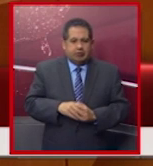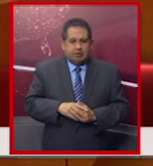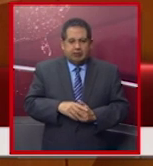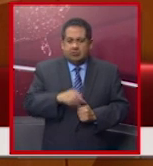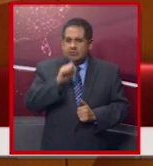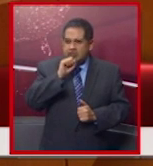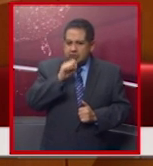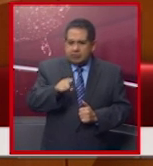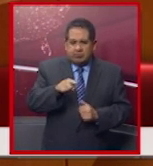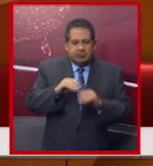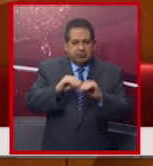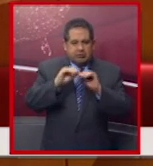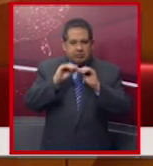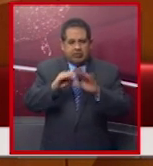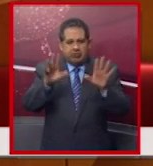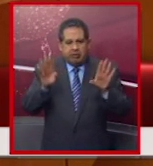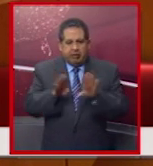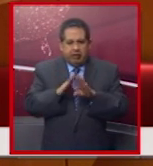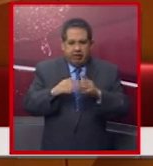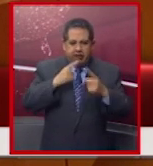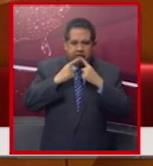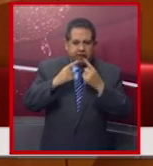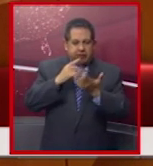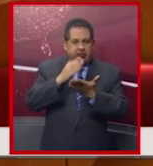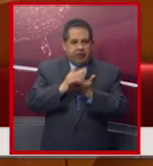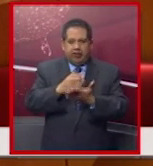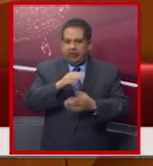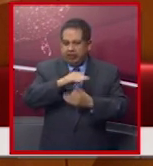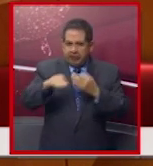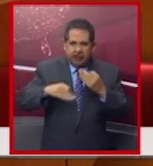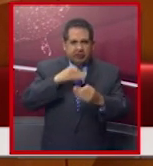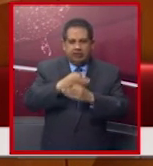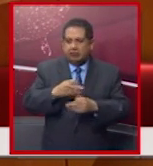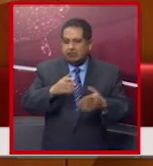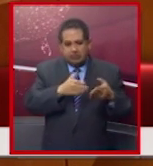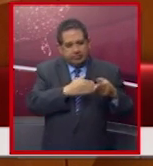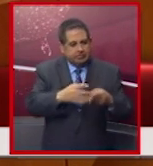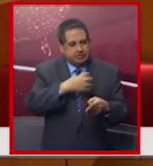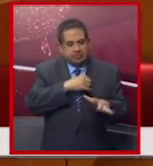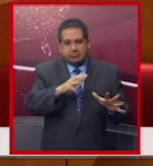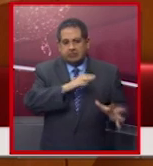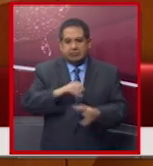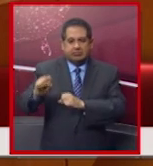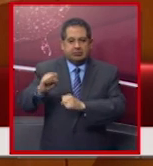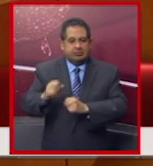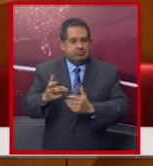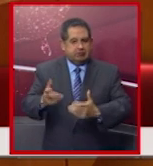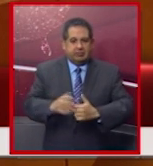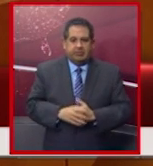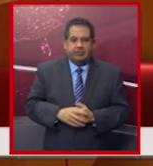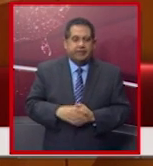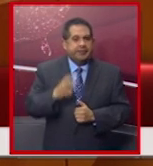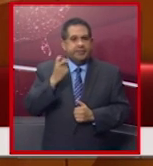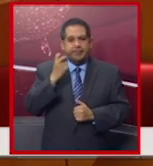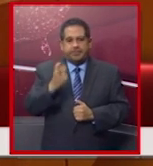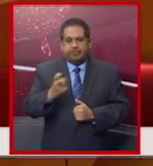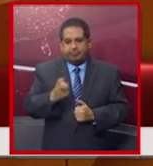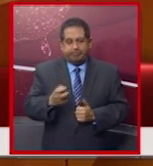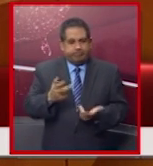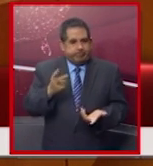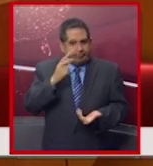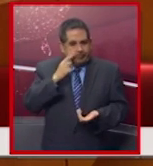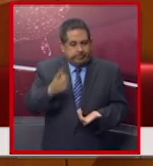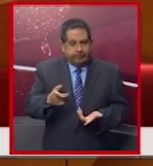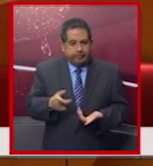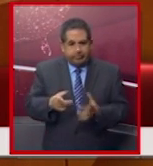Es sin duda alguna la militarización de todos los puertos de ese país. Es absolutamente cierto, ya hay